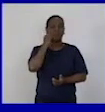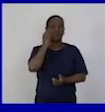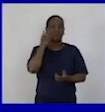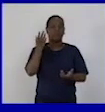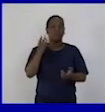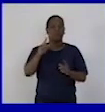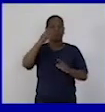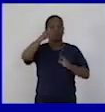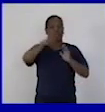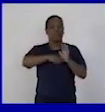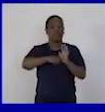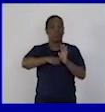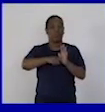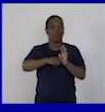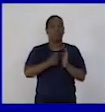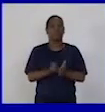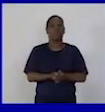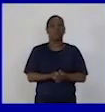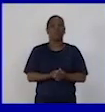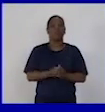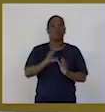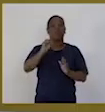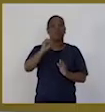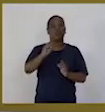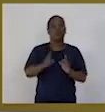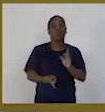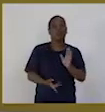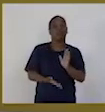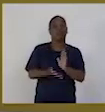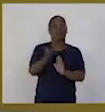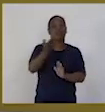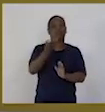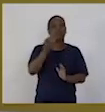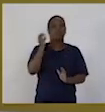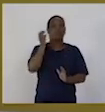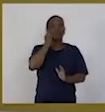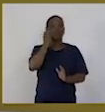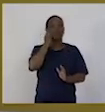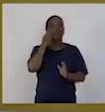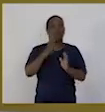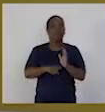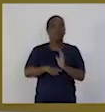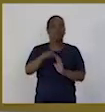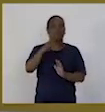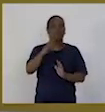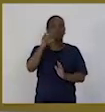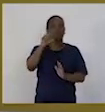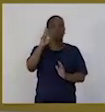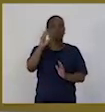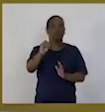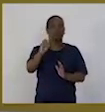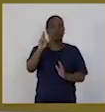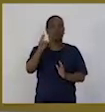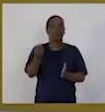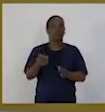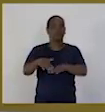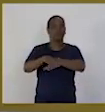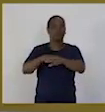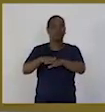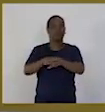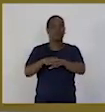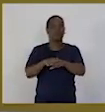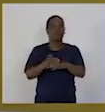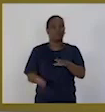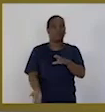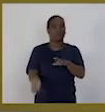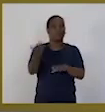claro, si se aumenta el carbono que está en trozo y se lleva al polvo, la superficie de contacto es mucho